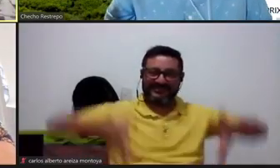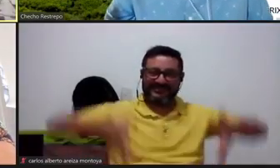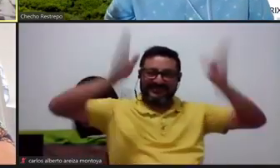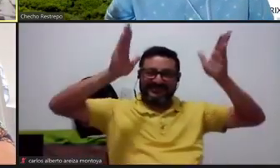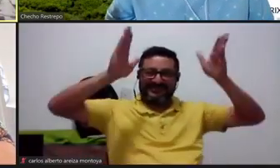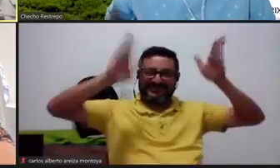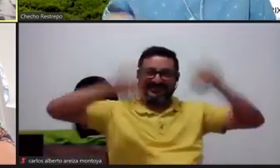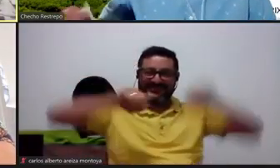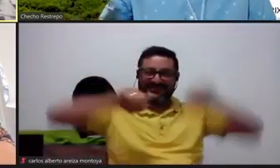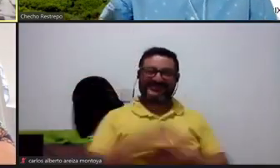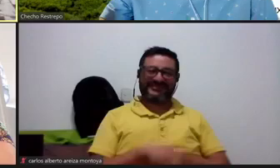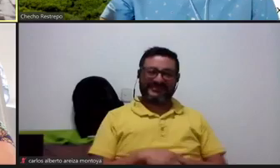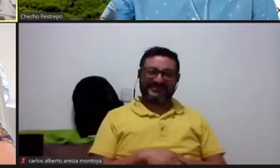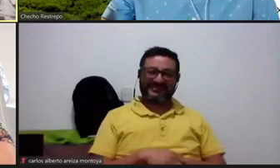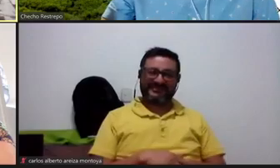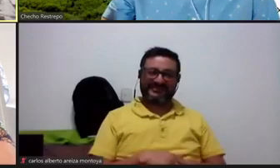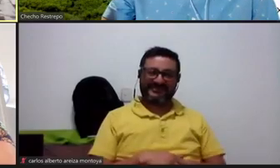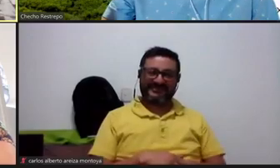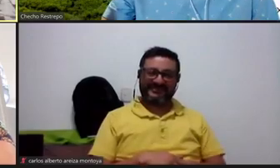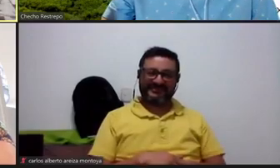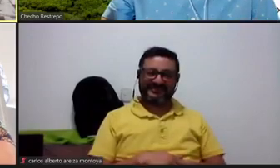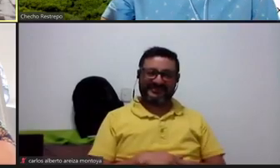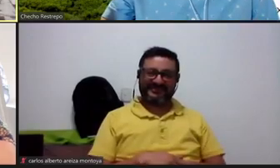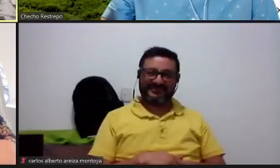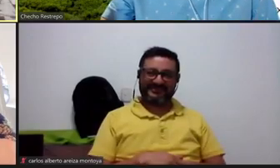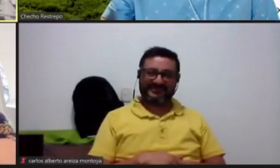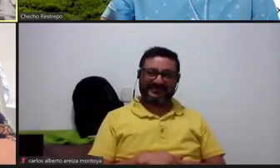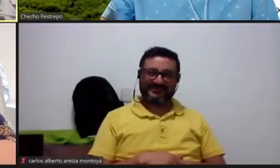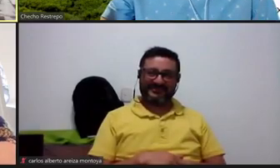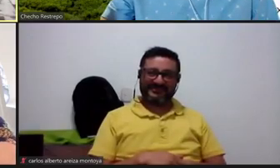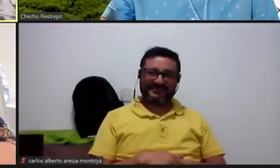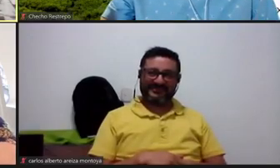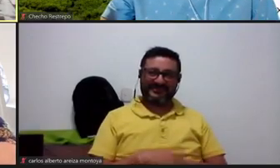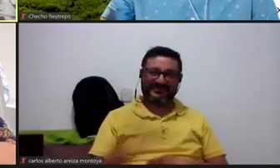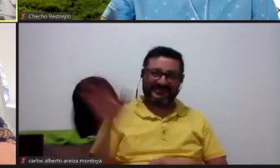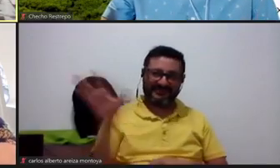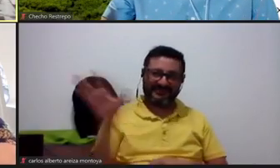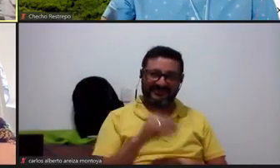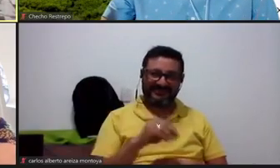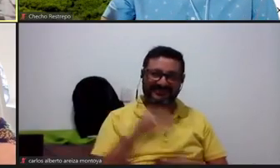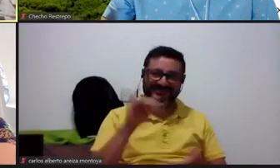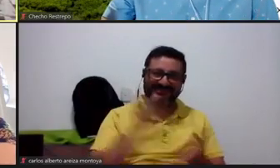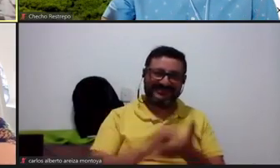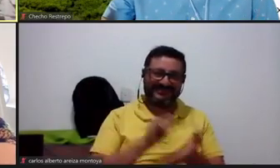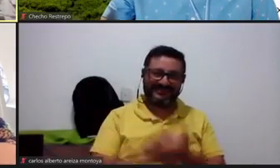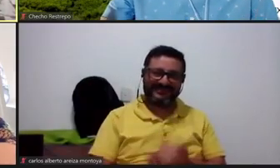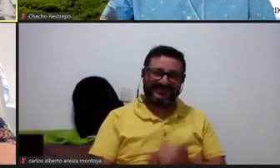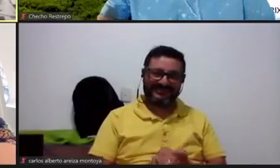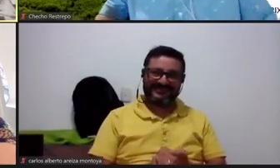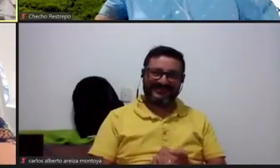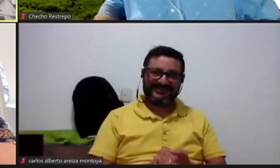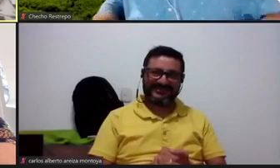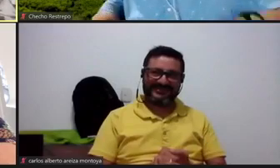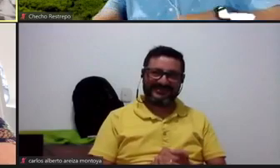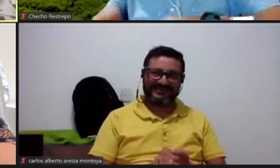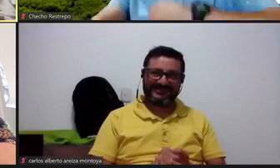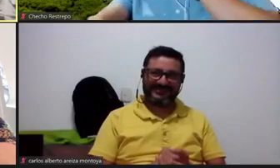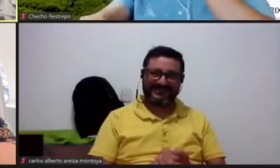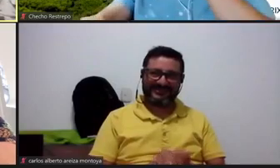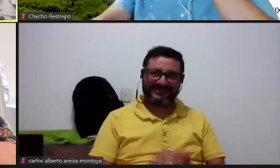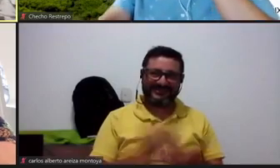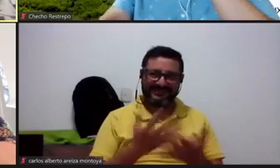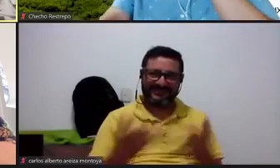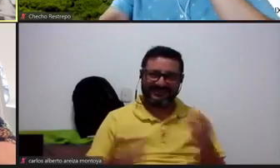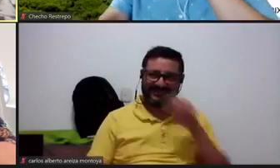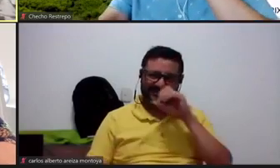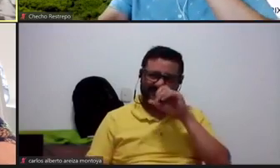sea, es muy teso lo que nos tocó vivir a todos y más en el sector deporte. Bueno, en muchos, pues, porque no hay